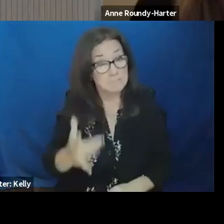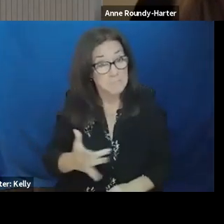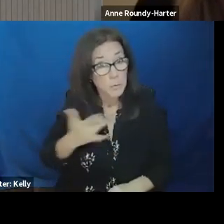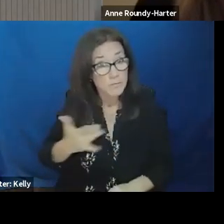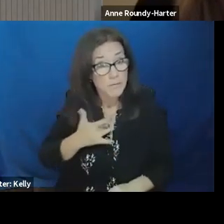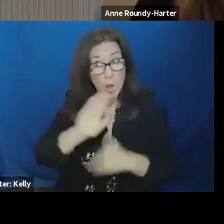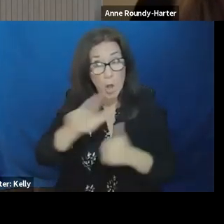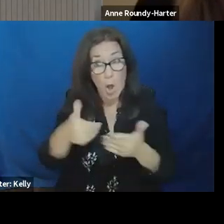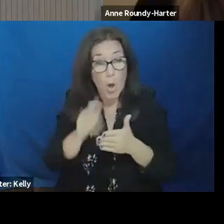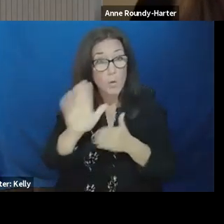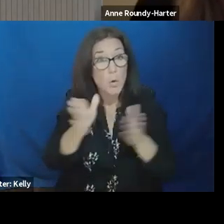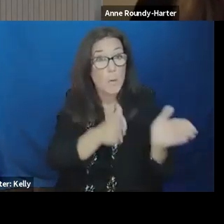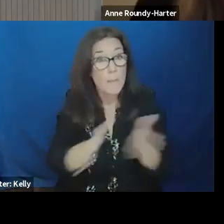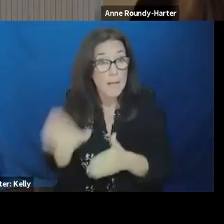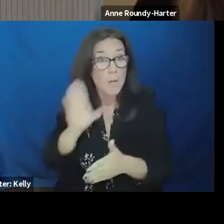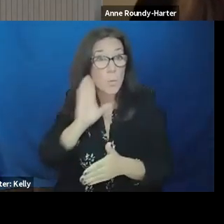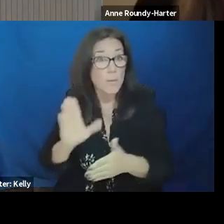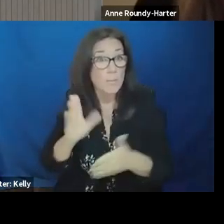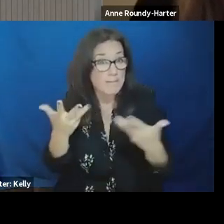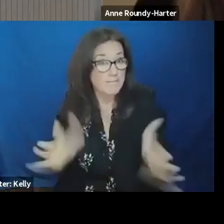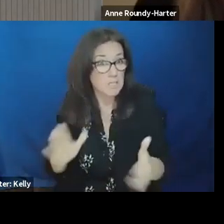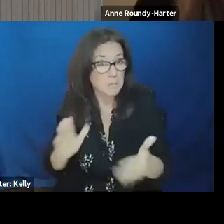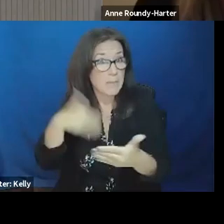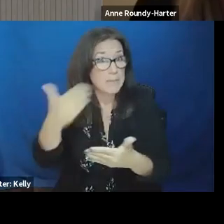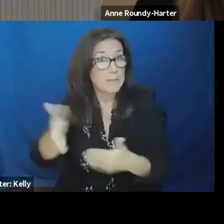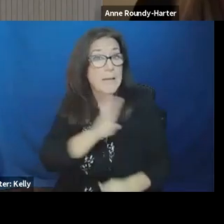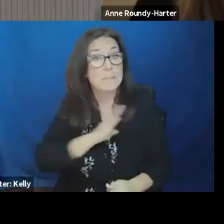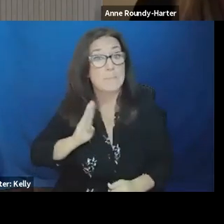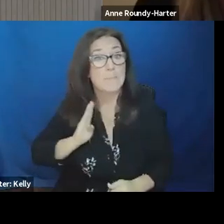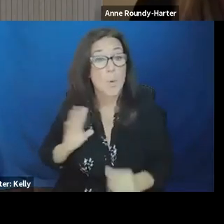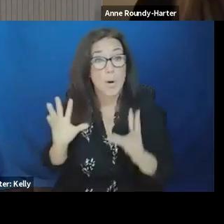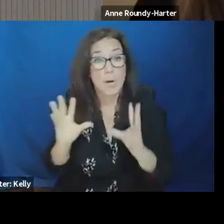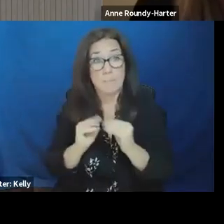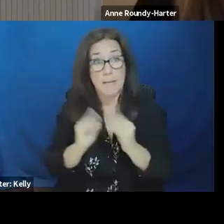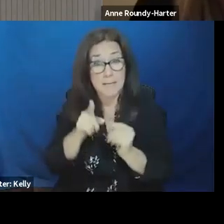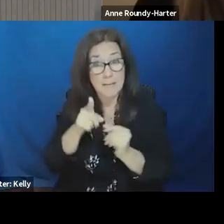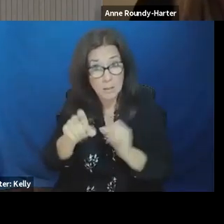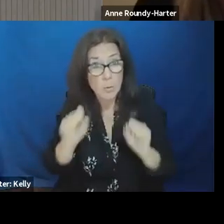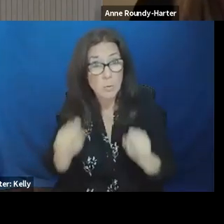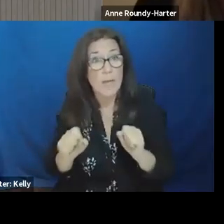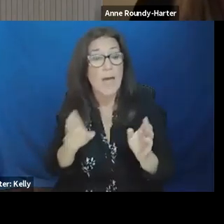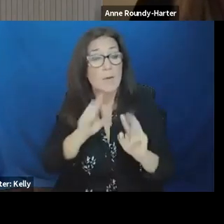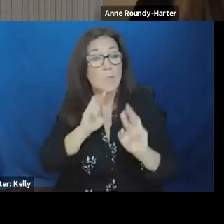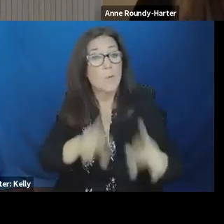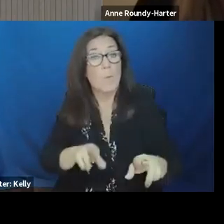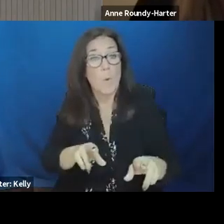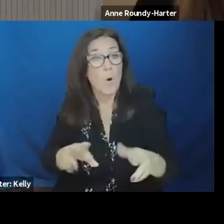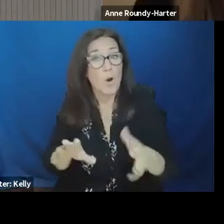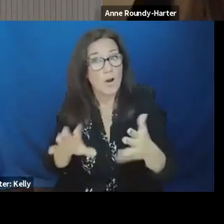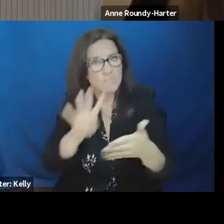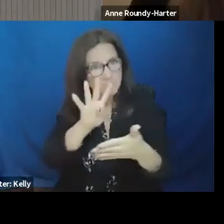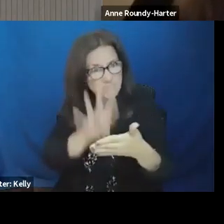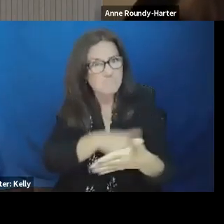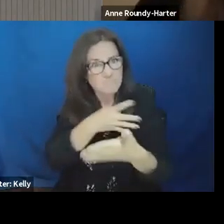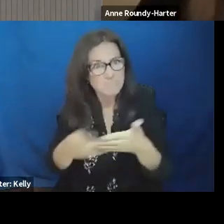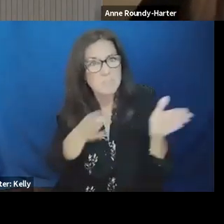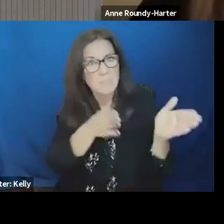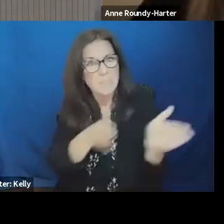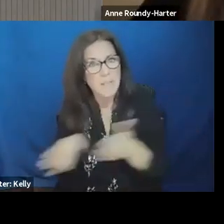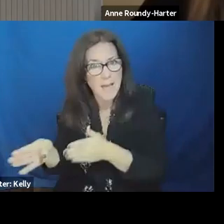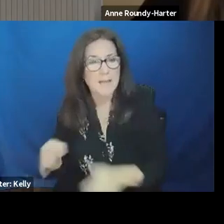exactamente lo que va a suceder vamos a tener mucha información y muchos detalles en la próxima reunión del consejo y hay